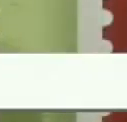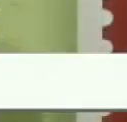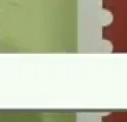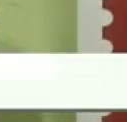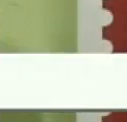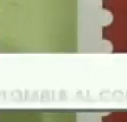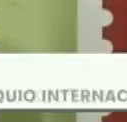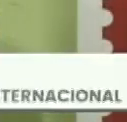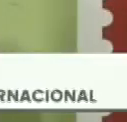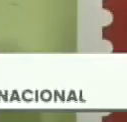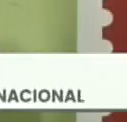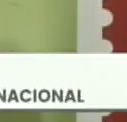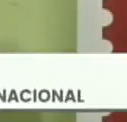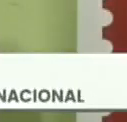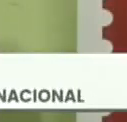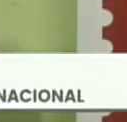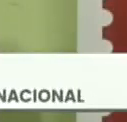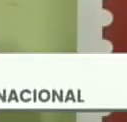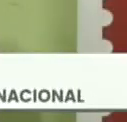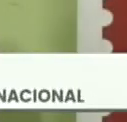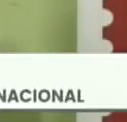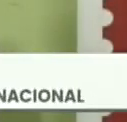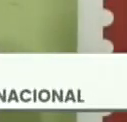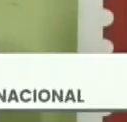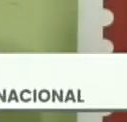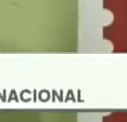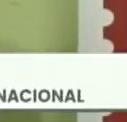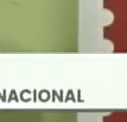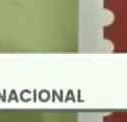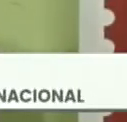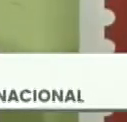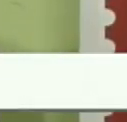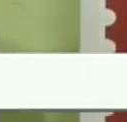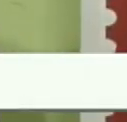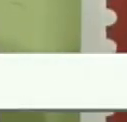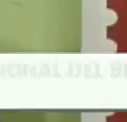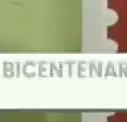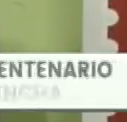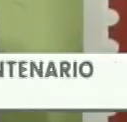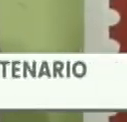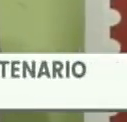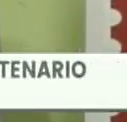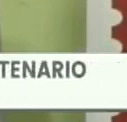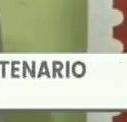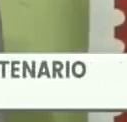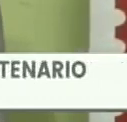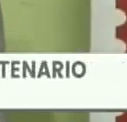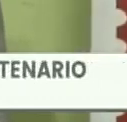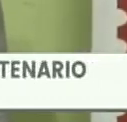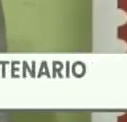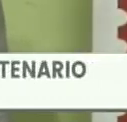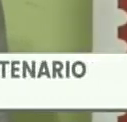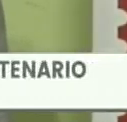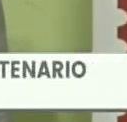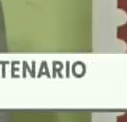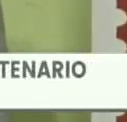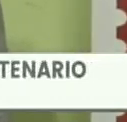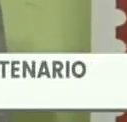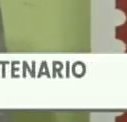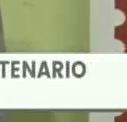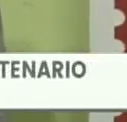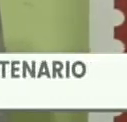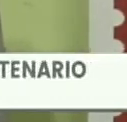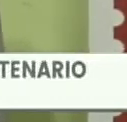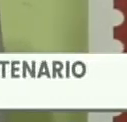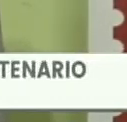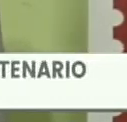nos está viendo en un evento tan importante de reafirmación de la orilla para américa latina me parece que lo que se rescata de la batalla de